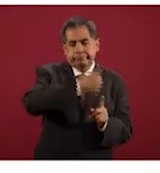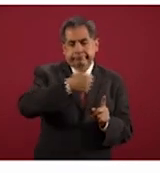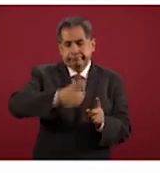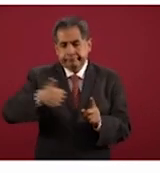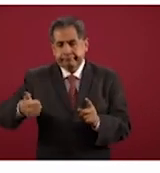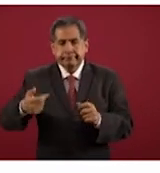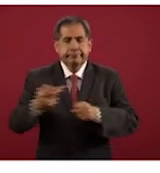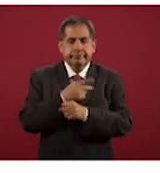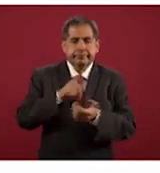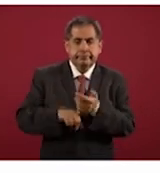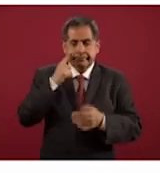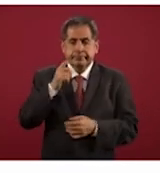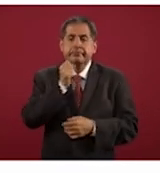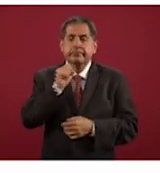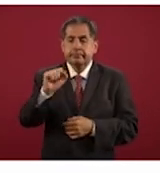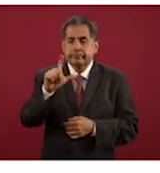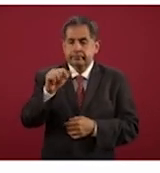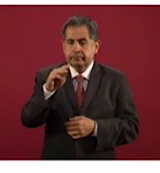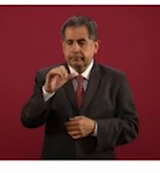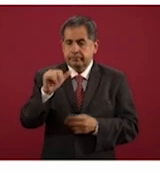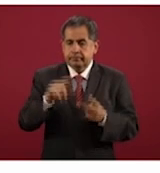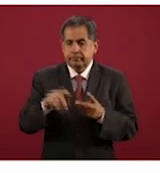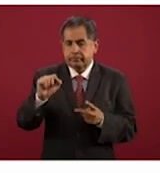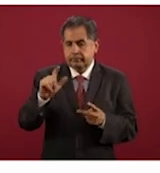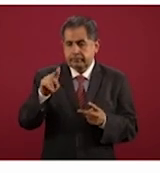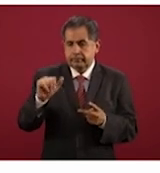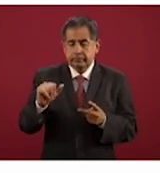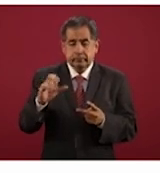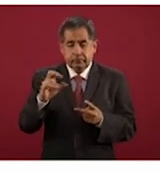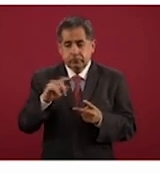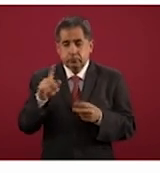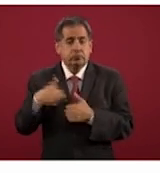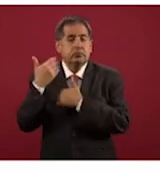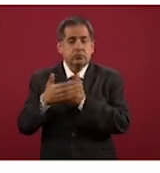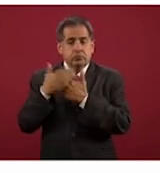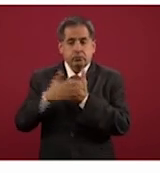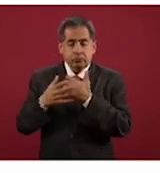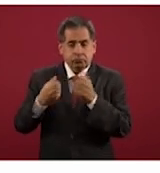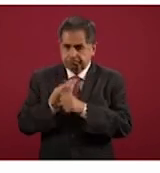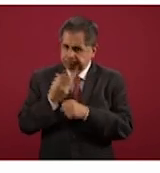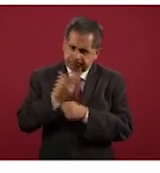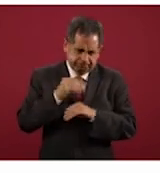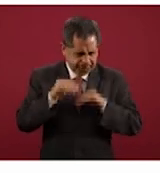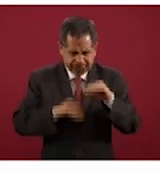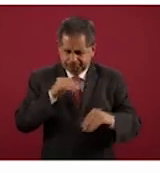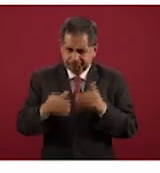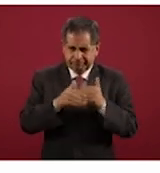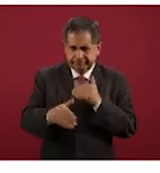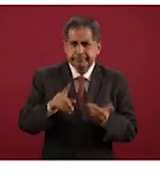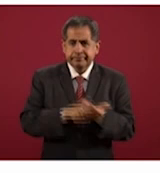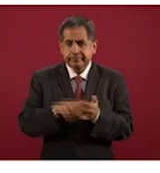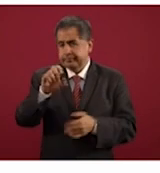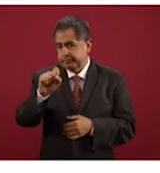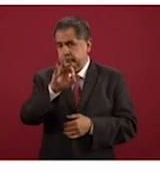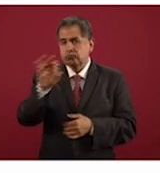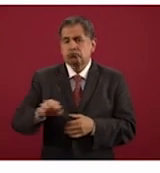como les dije salamanca y salina cruz son las que se programan para que fueran más avanzadas llevamos un 60 por ciento de